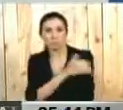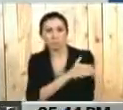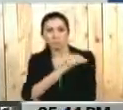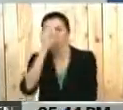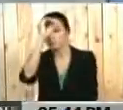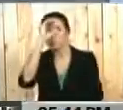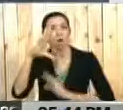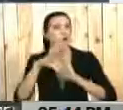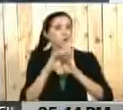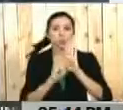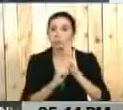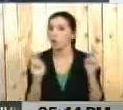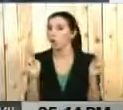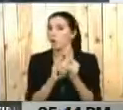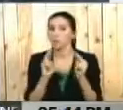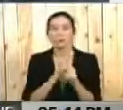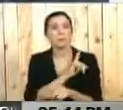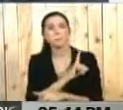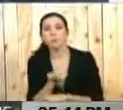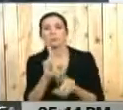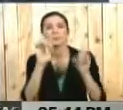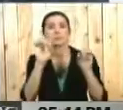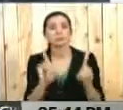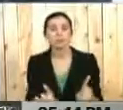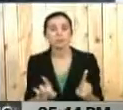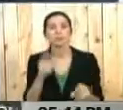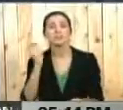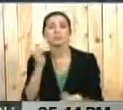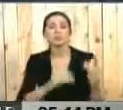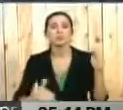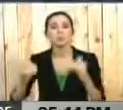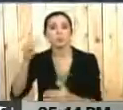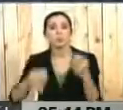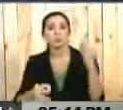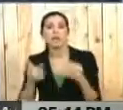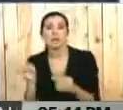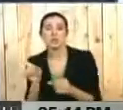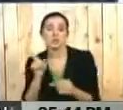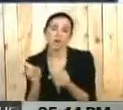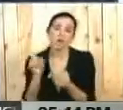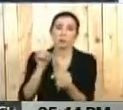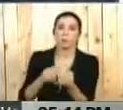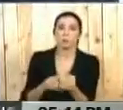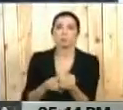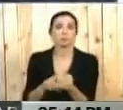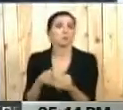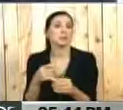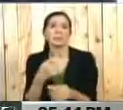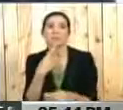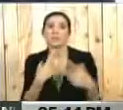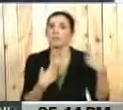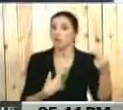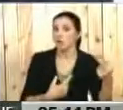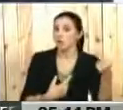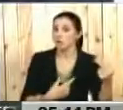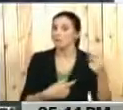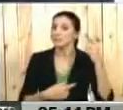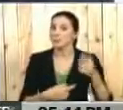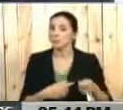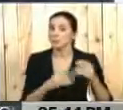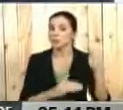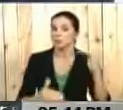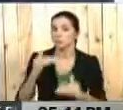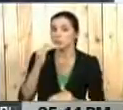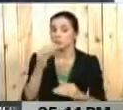las decisiones del Tribunal Supremo de Justicia. Ellos incorporan, a pesar de la negativa de